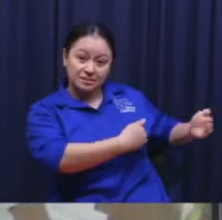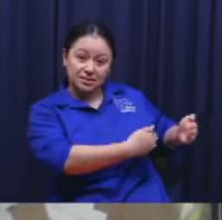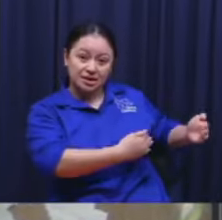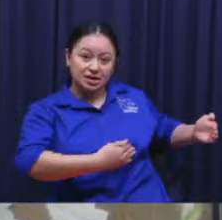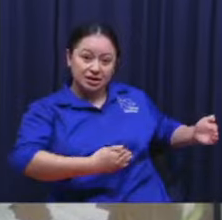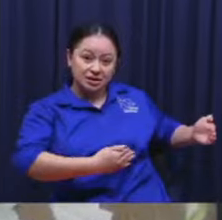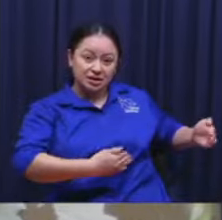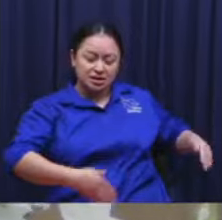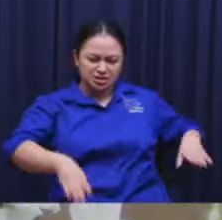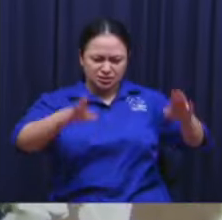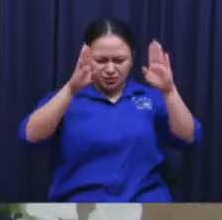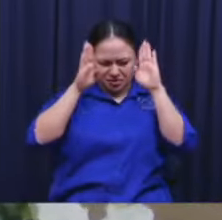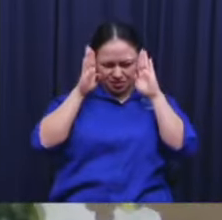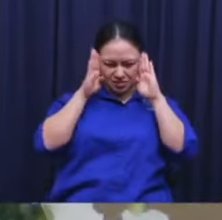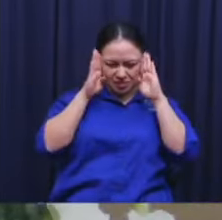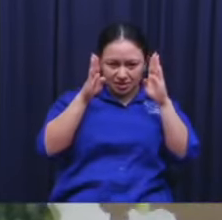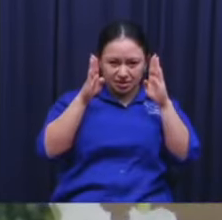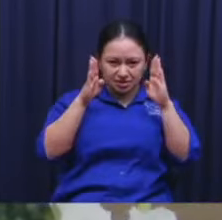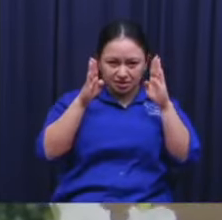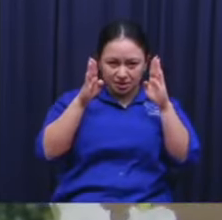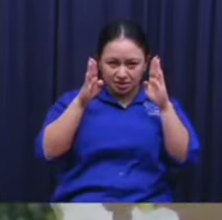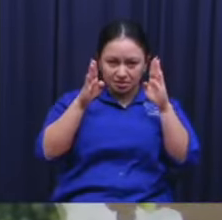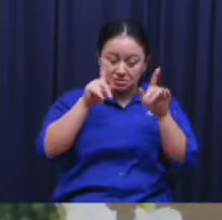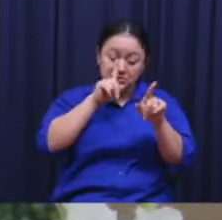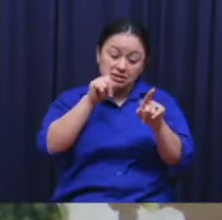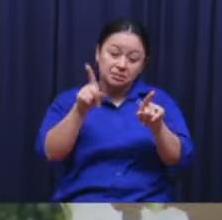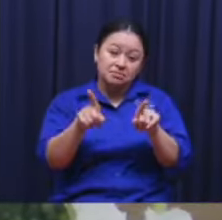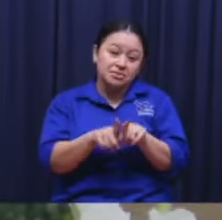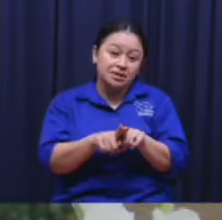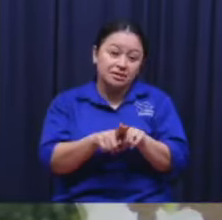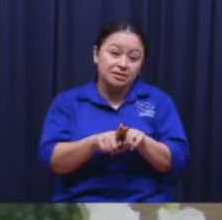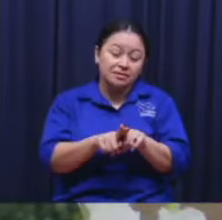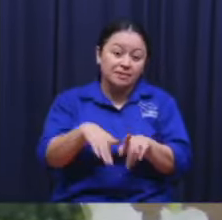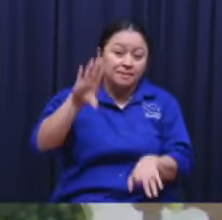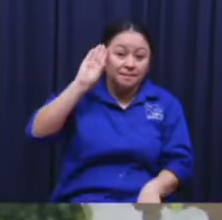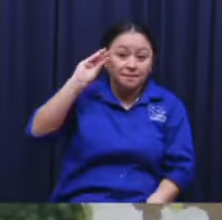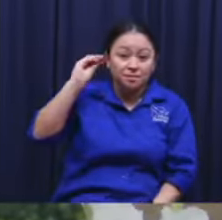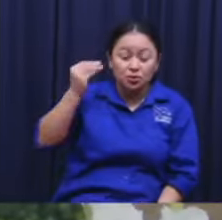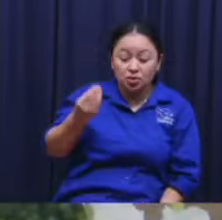estuviera alerta, también se iba por no despertar al otro.